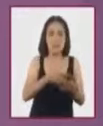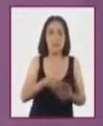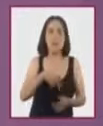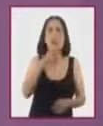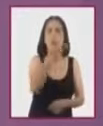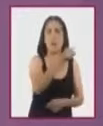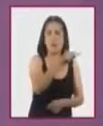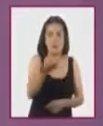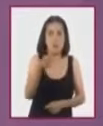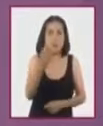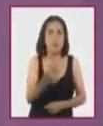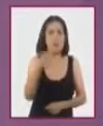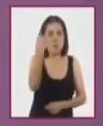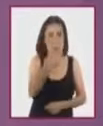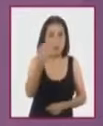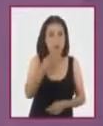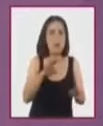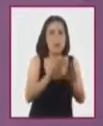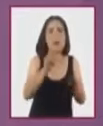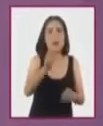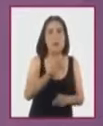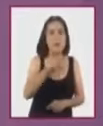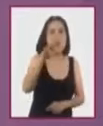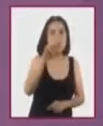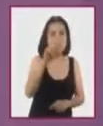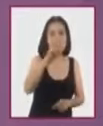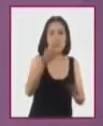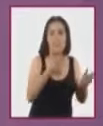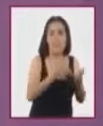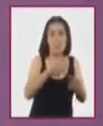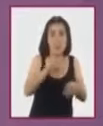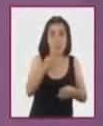el autobús es de 80 kilómetros por hora.